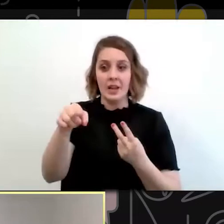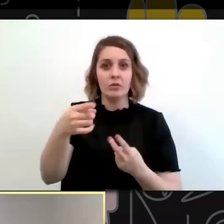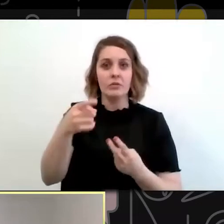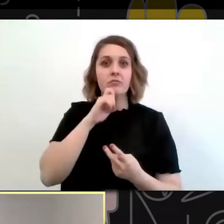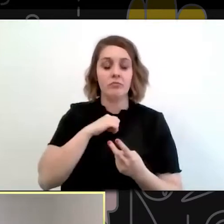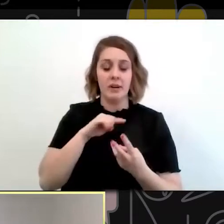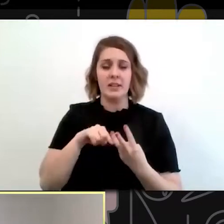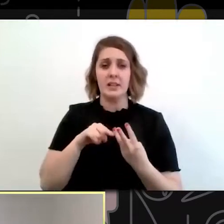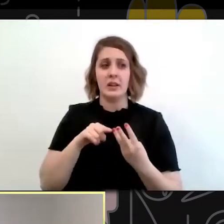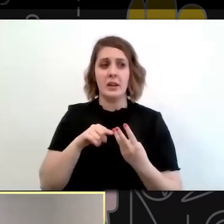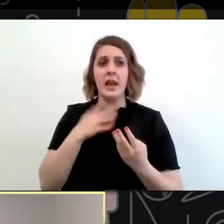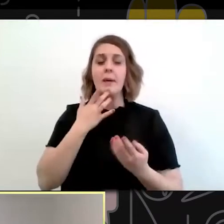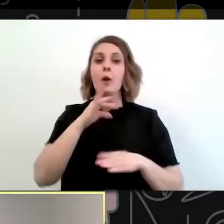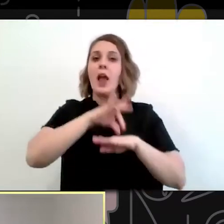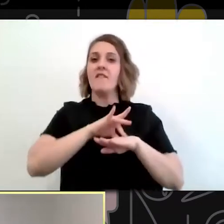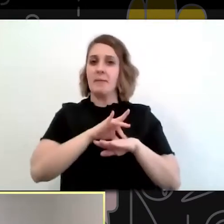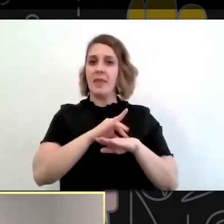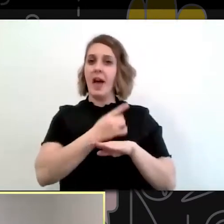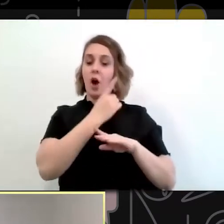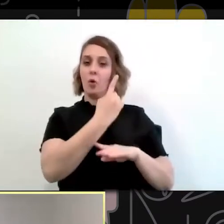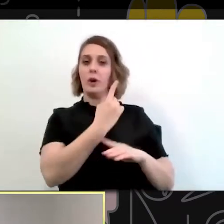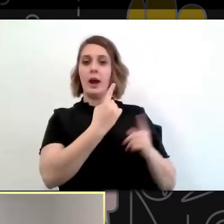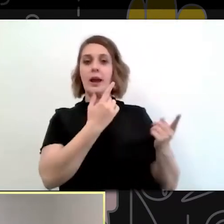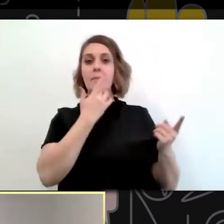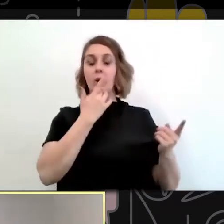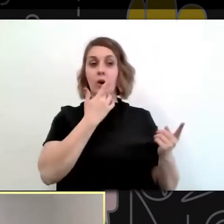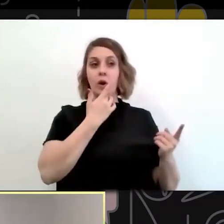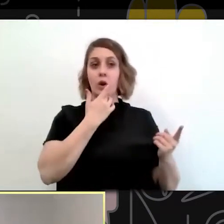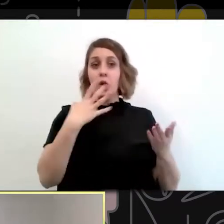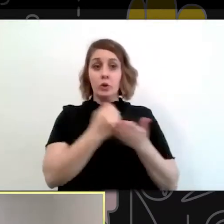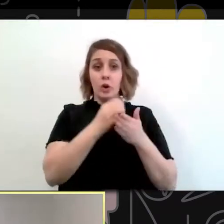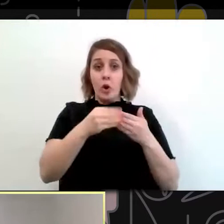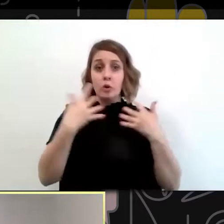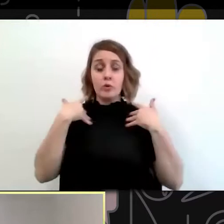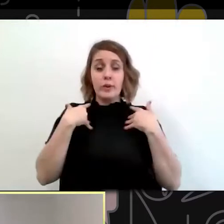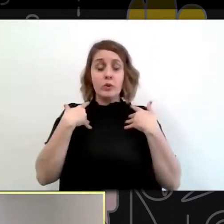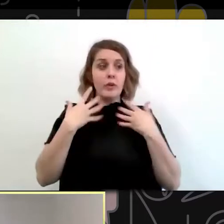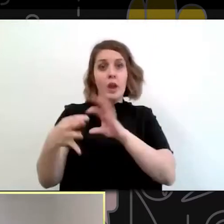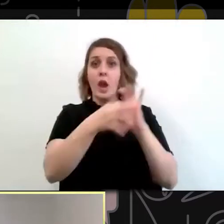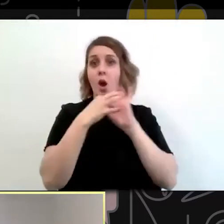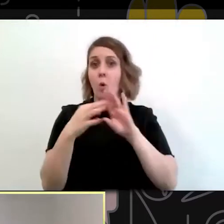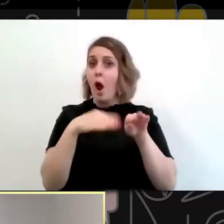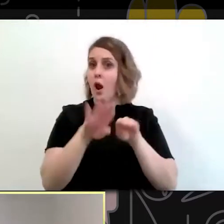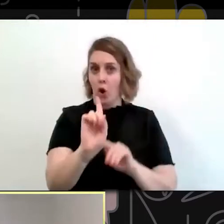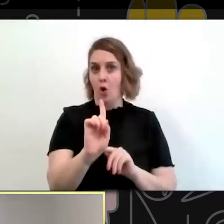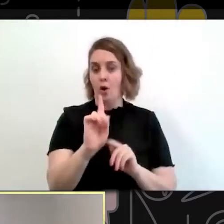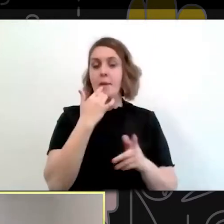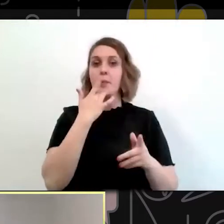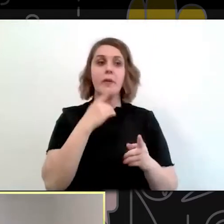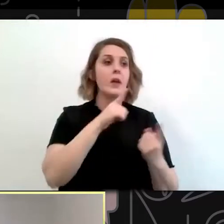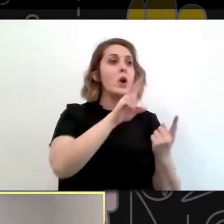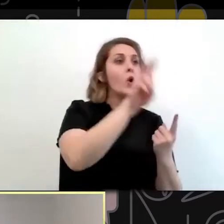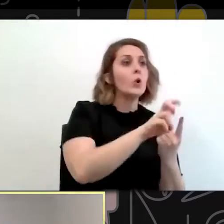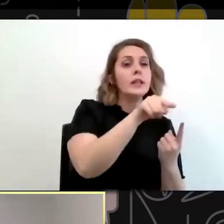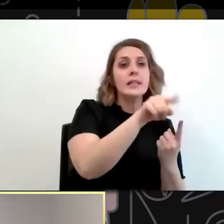los pacientes de una patología. No todos los pacientes de una patología son iguales, sino que necesitamos saber si sirve para unos, pero no